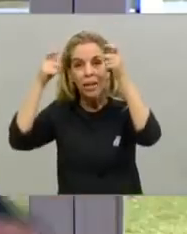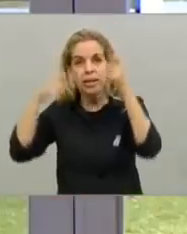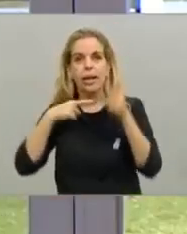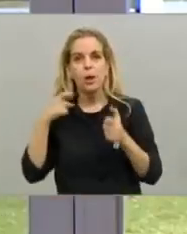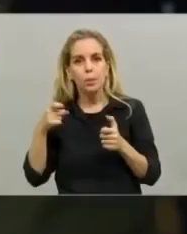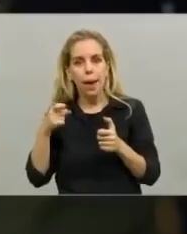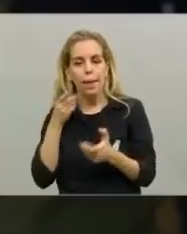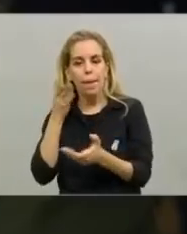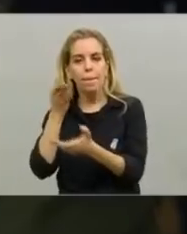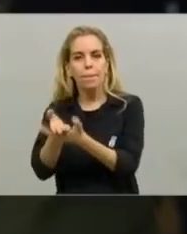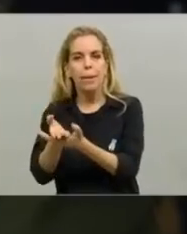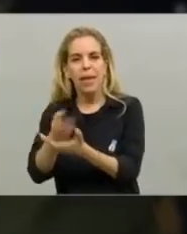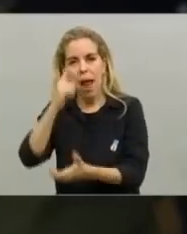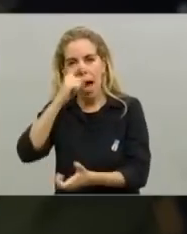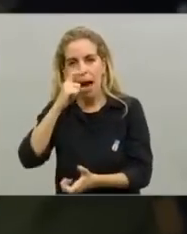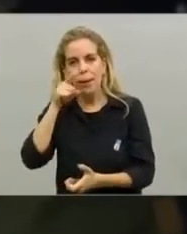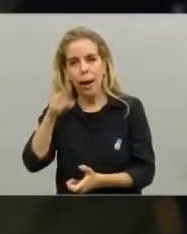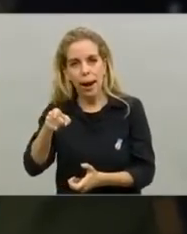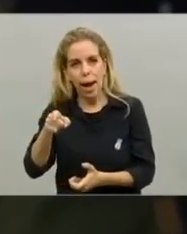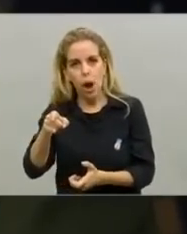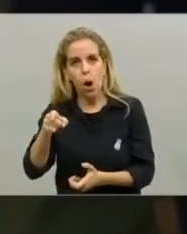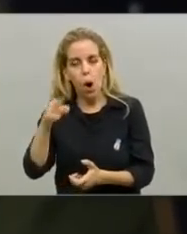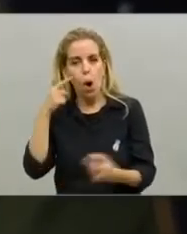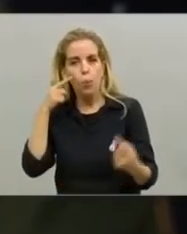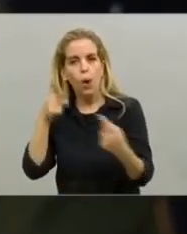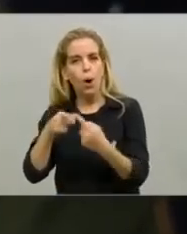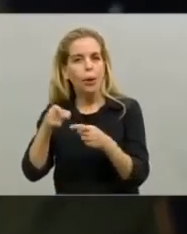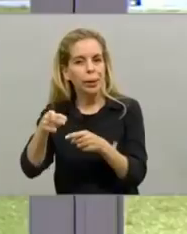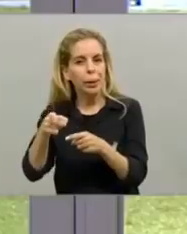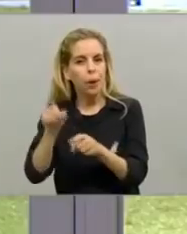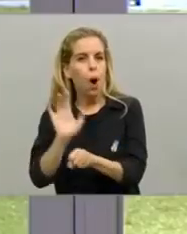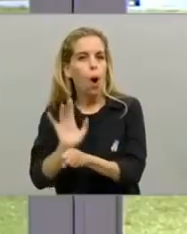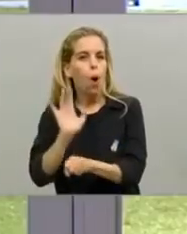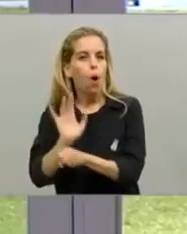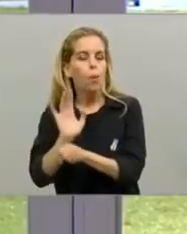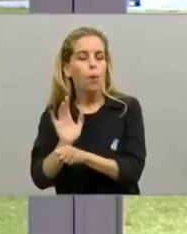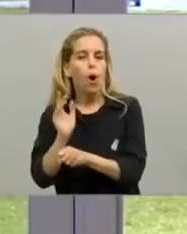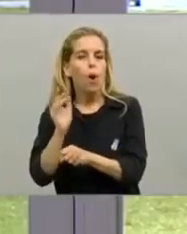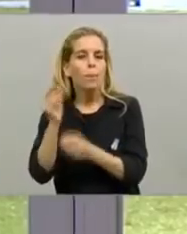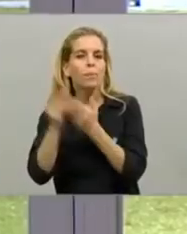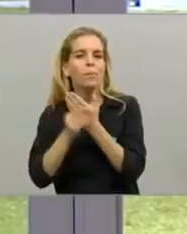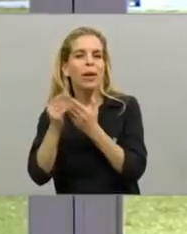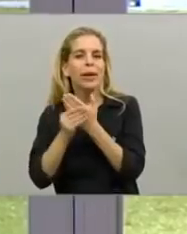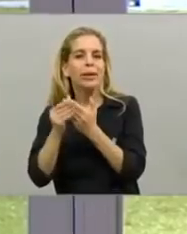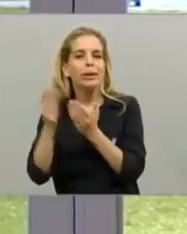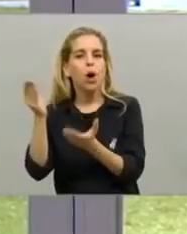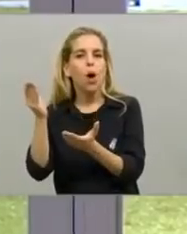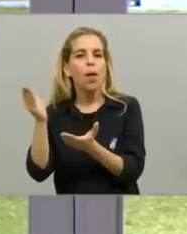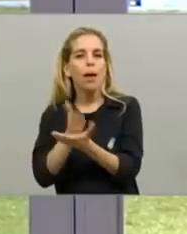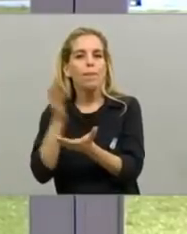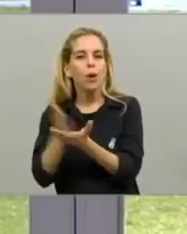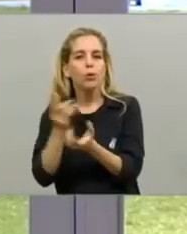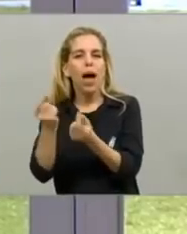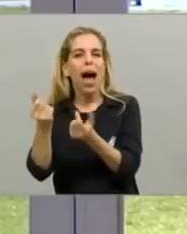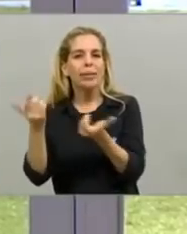encargaron algo así como ser el ministro de Hacienda del Virreinato cuando terminó sus